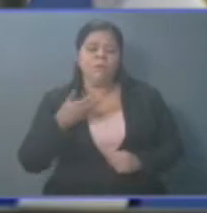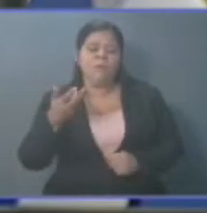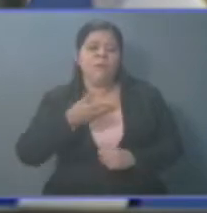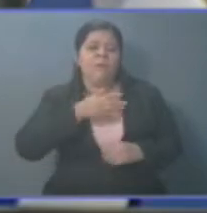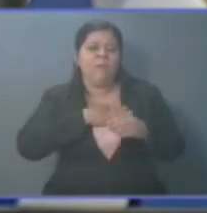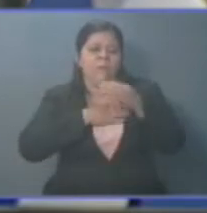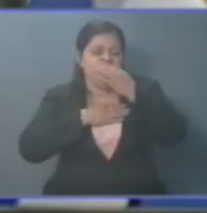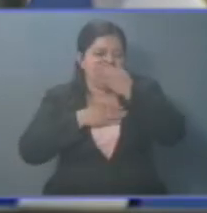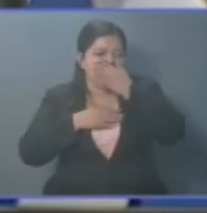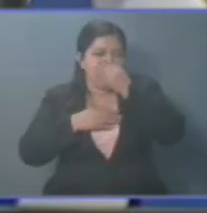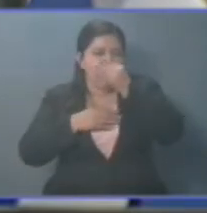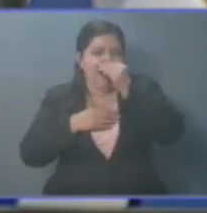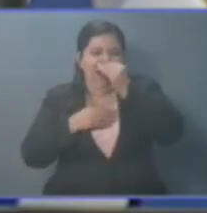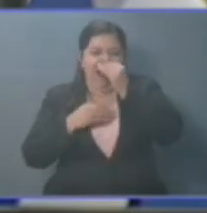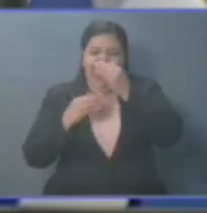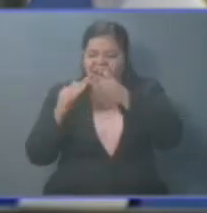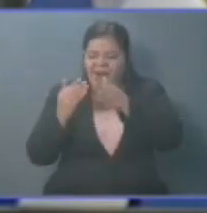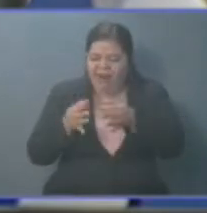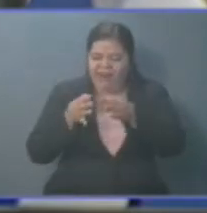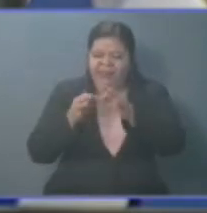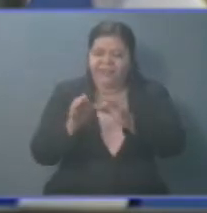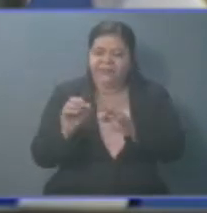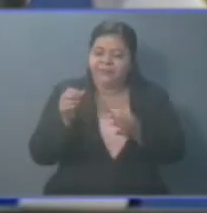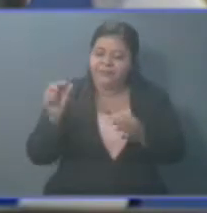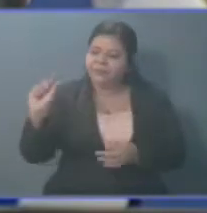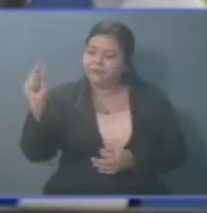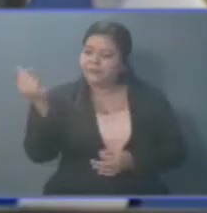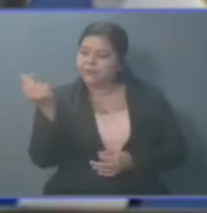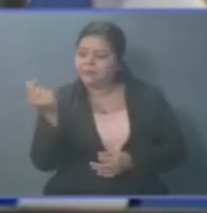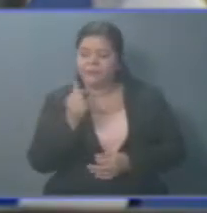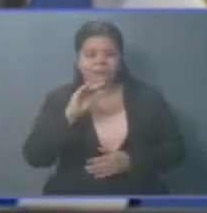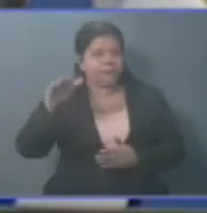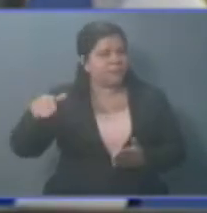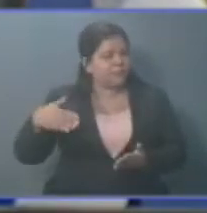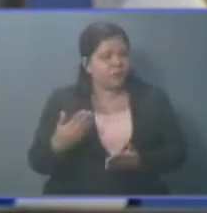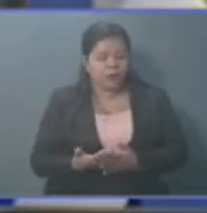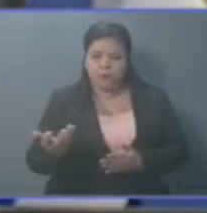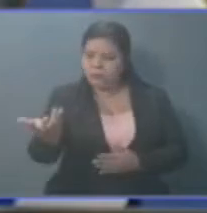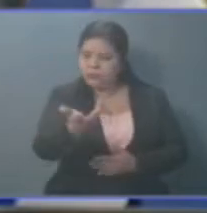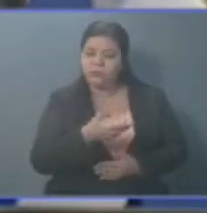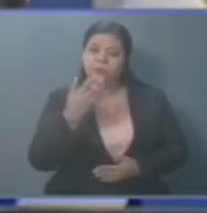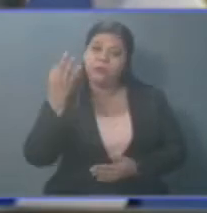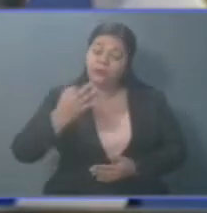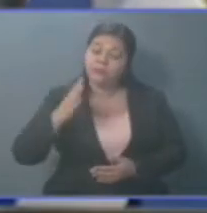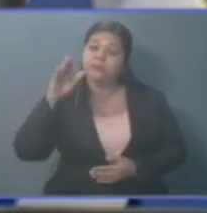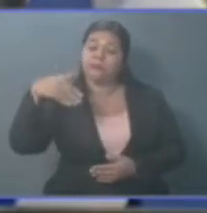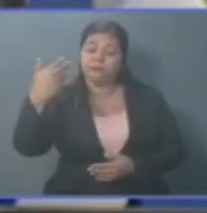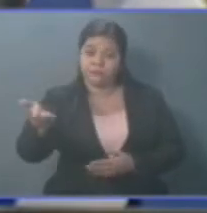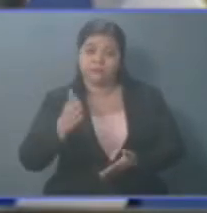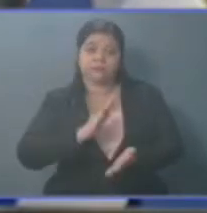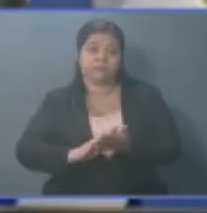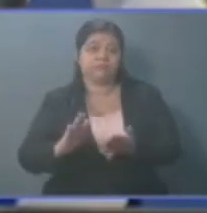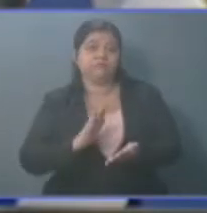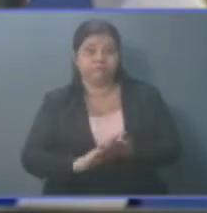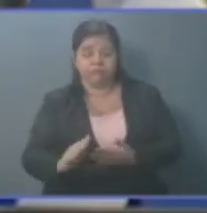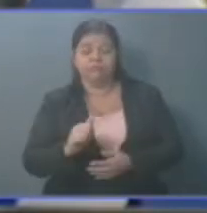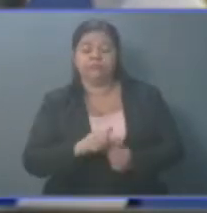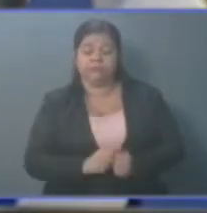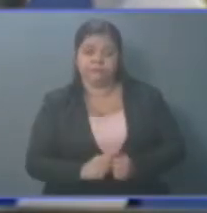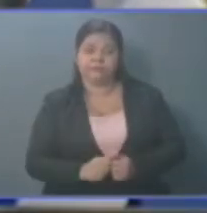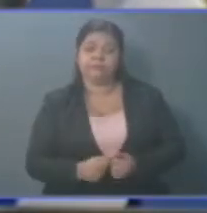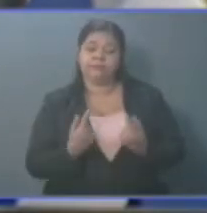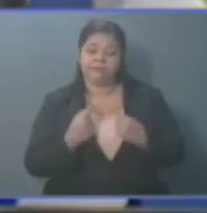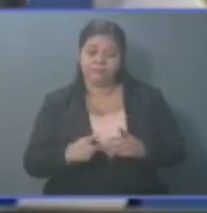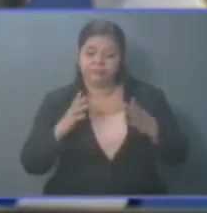obteniendo en modalidad de crédito que todos los salvadoreños vamos a terminar pagando. Y